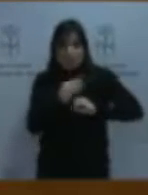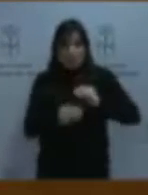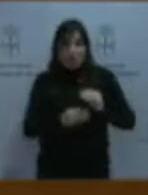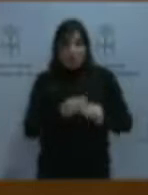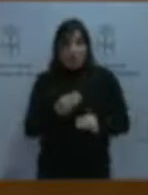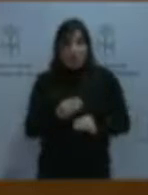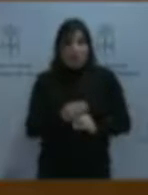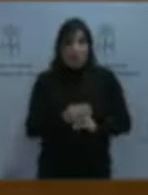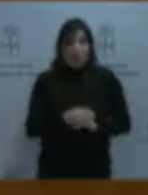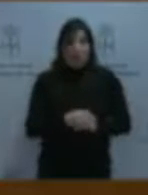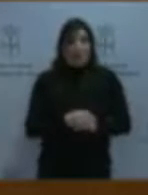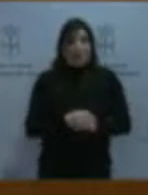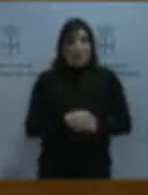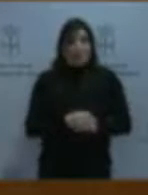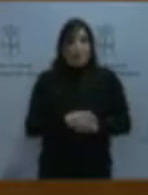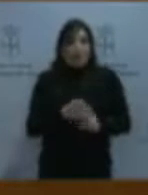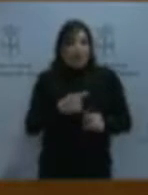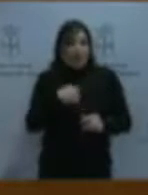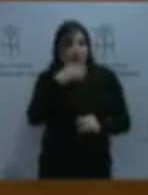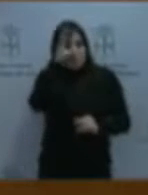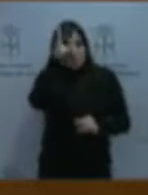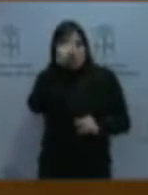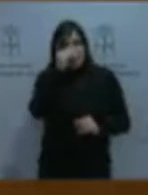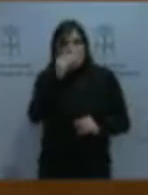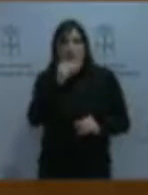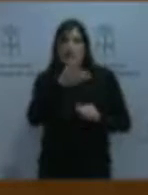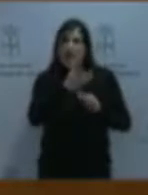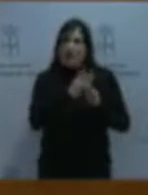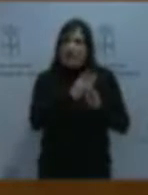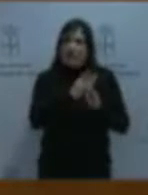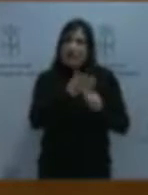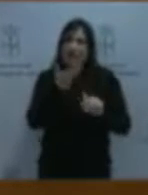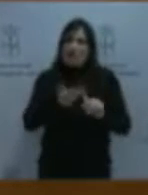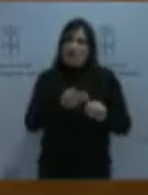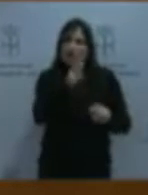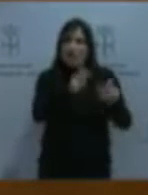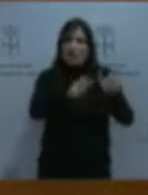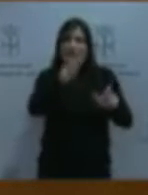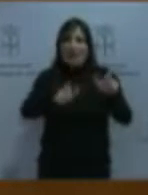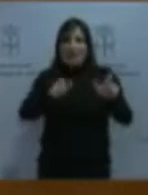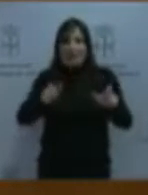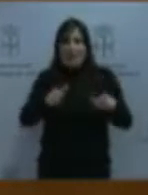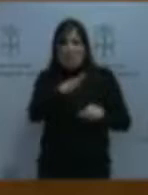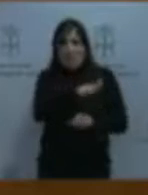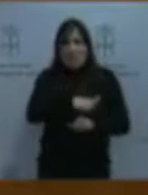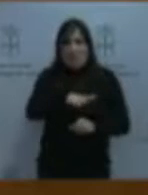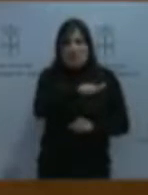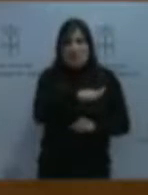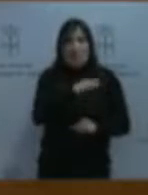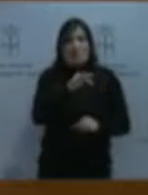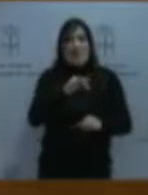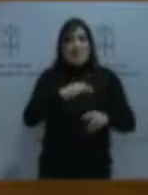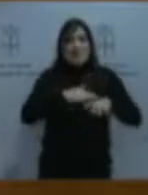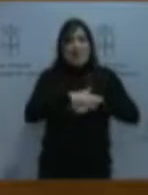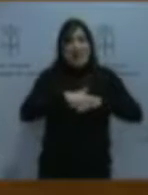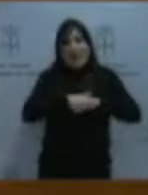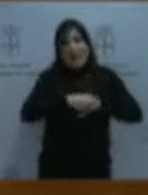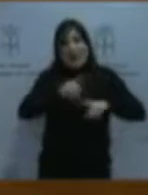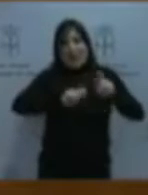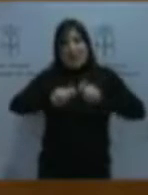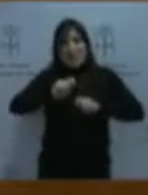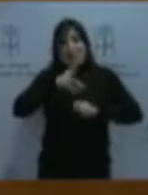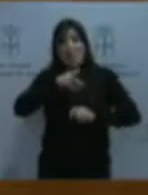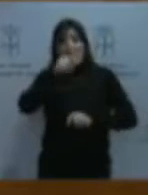parte pero importante de la población local y del so tesiu asociativo que todavía piquen a la puerta del nuestro grupo parlamentario